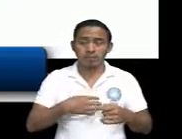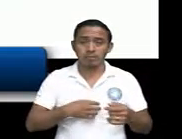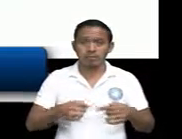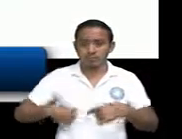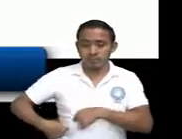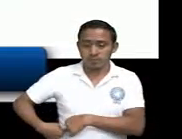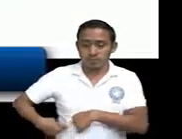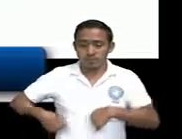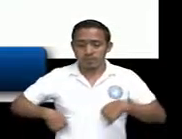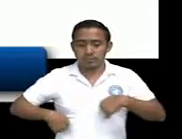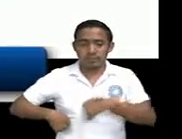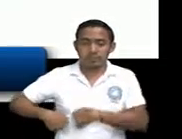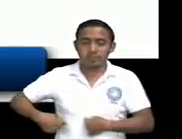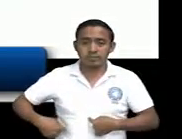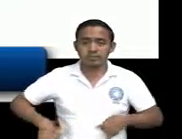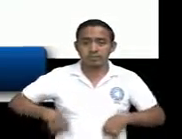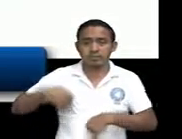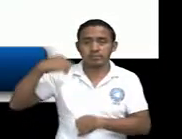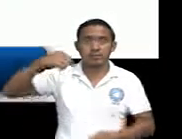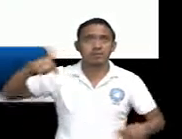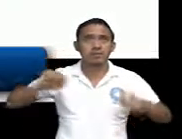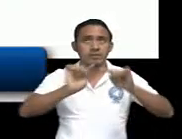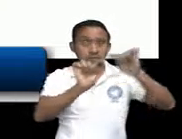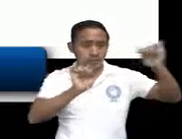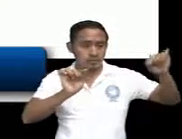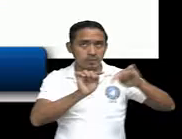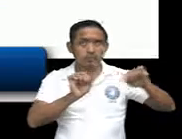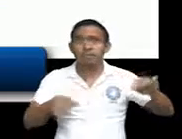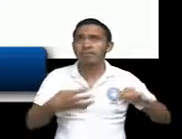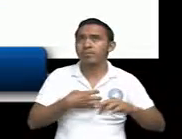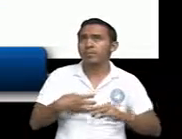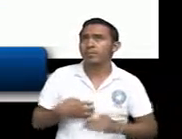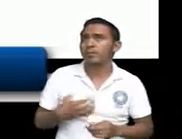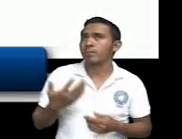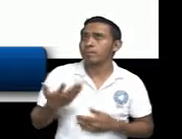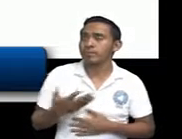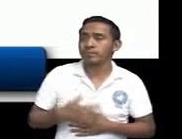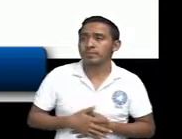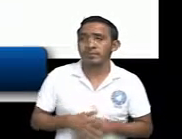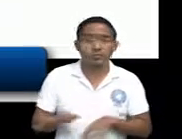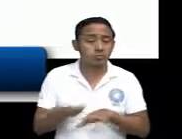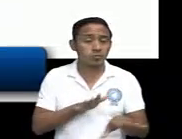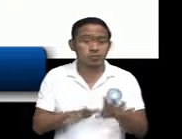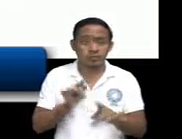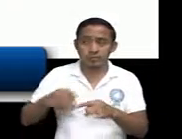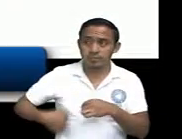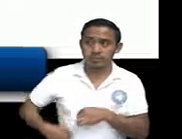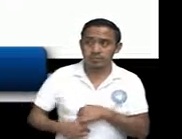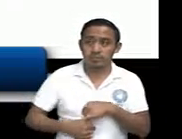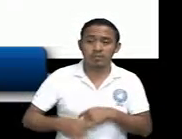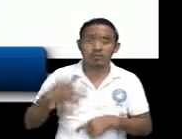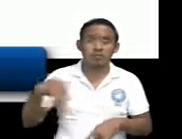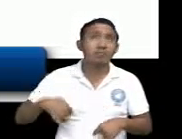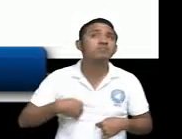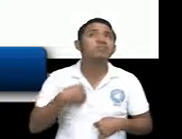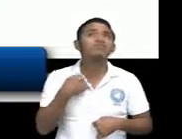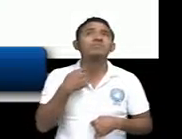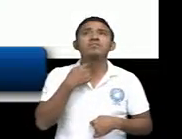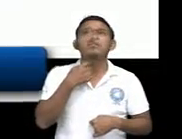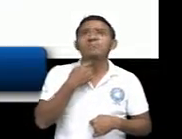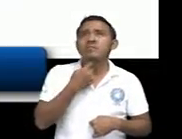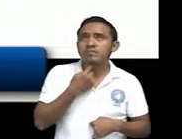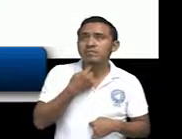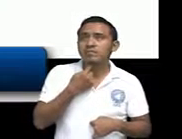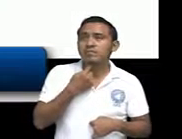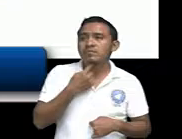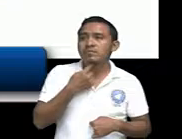venas hacia la vena principal, que es la vena porta, al no poder suministrarse, pasa hacia las venas esofágicas. Puede ver el